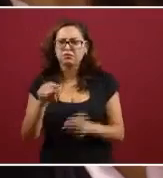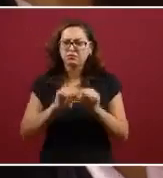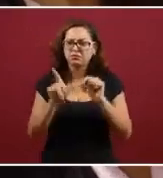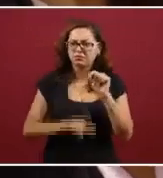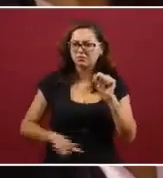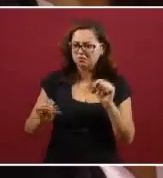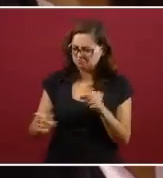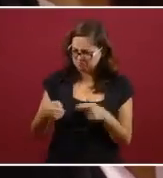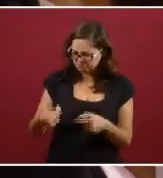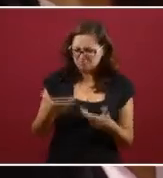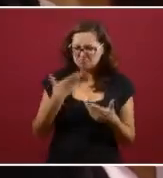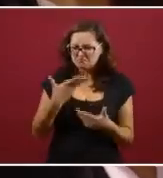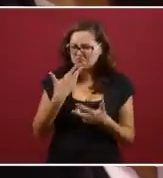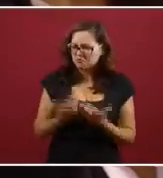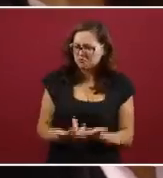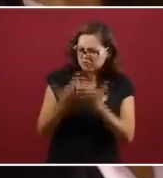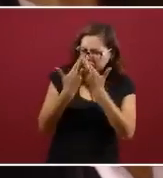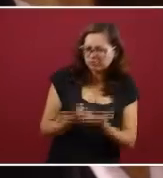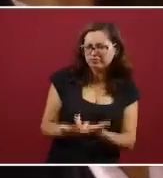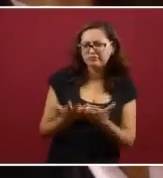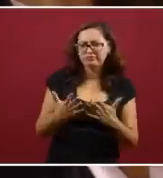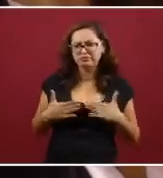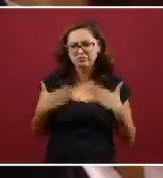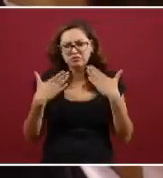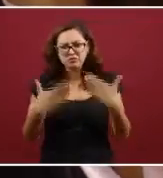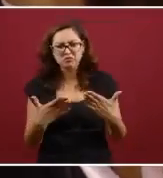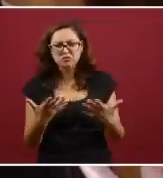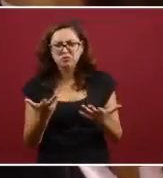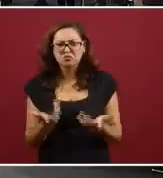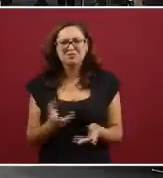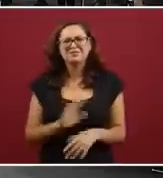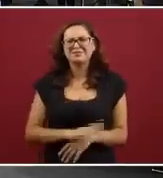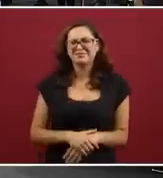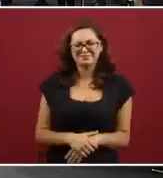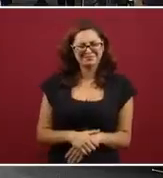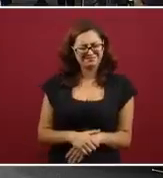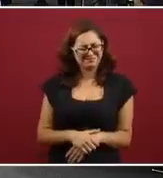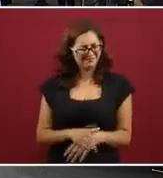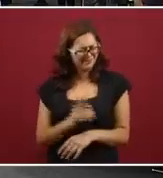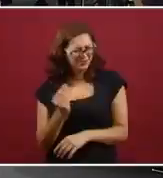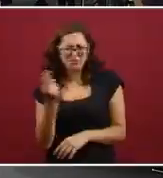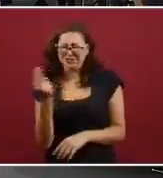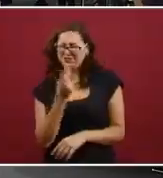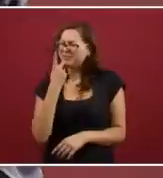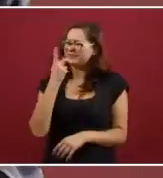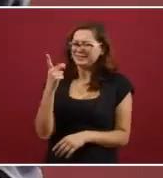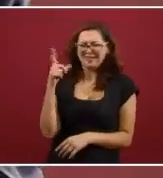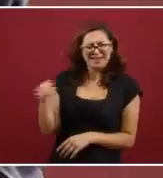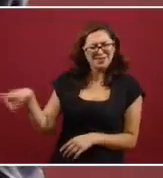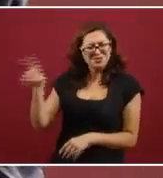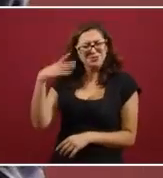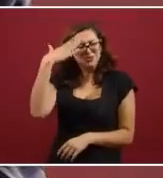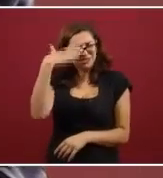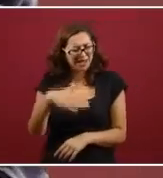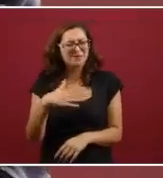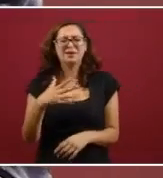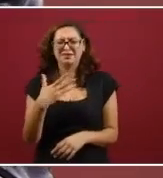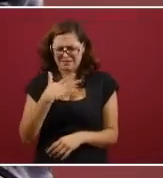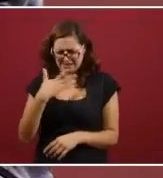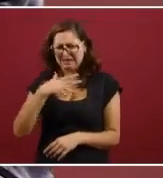tierra fértil y que hay confianza para poder invertir en el país? No hay que decirles, lo saben, son muy